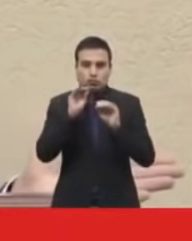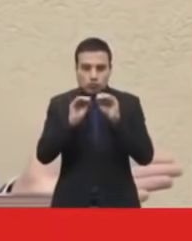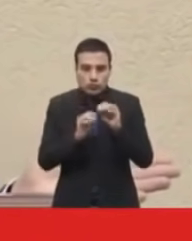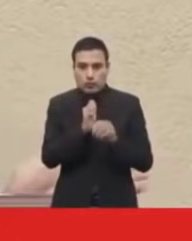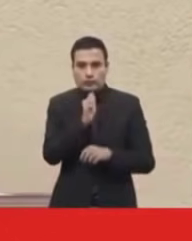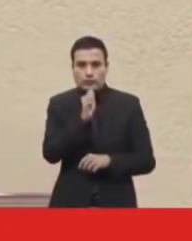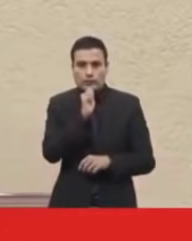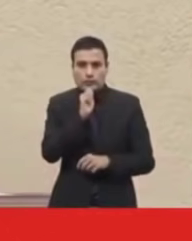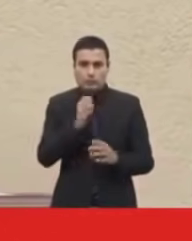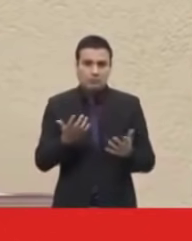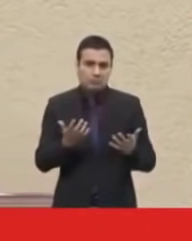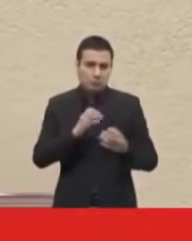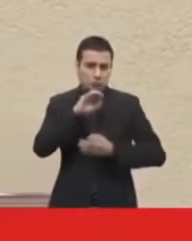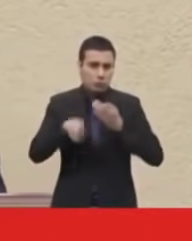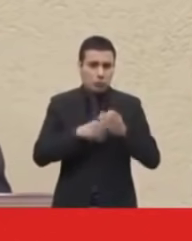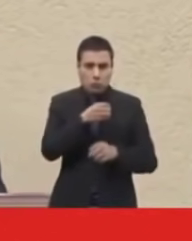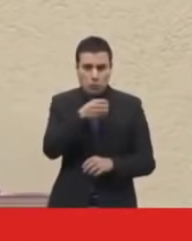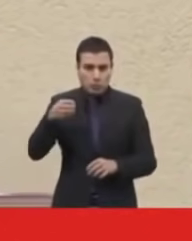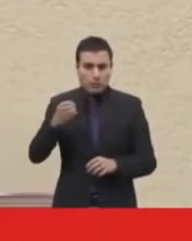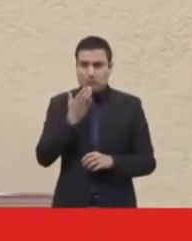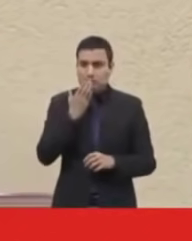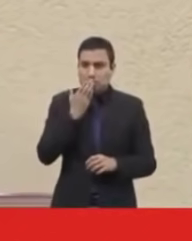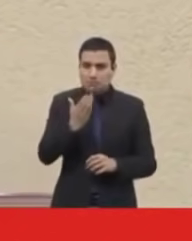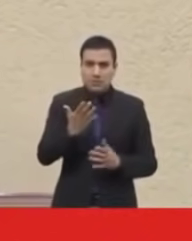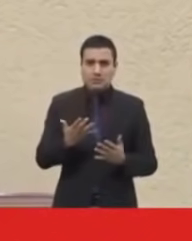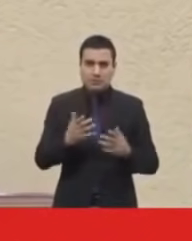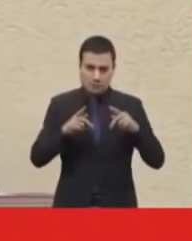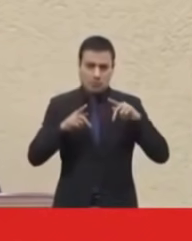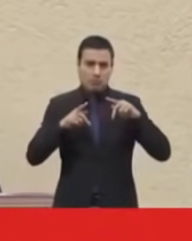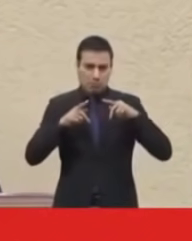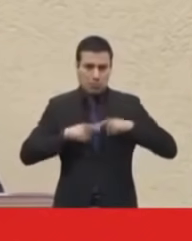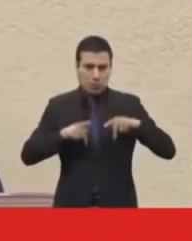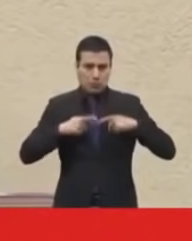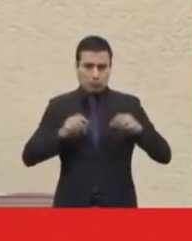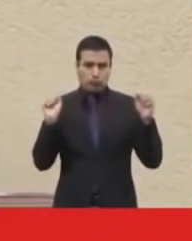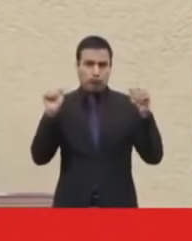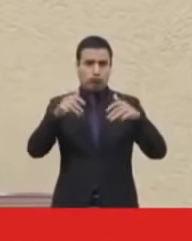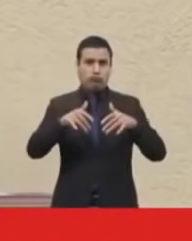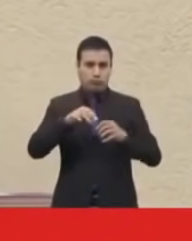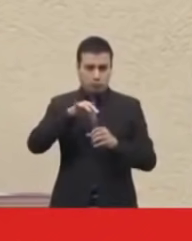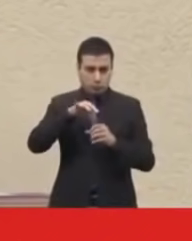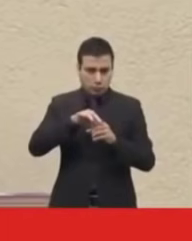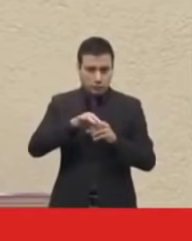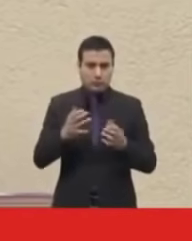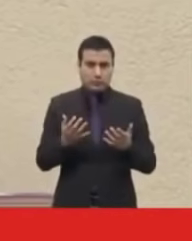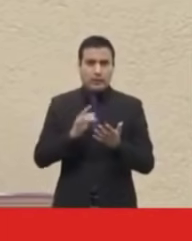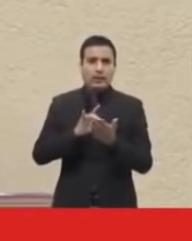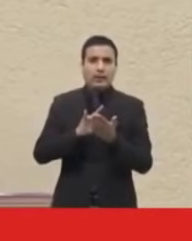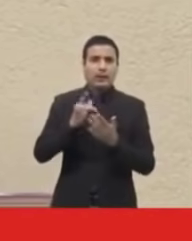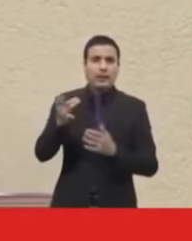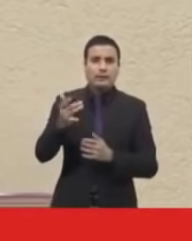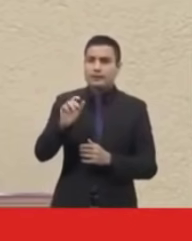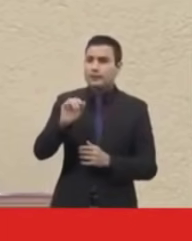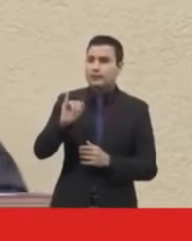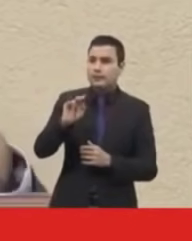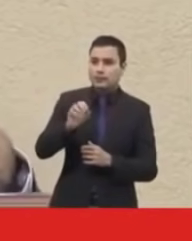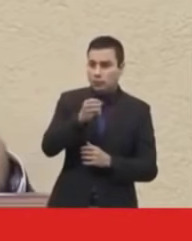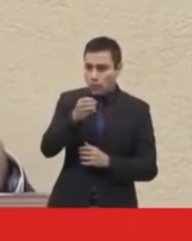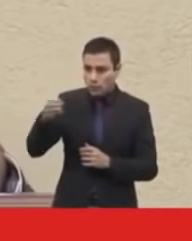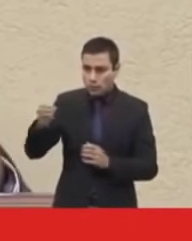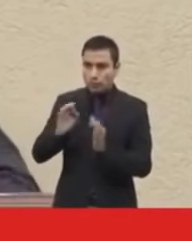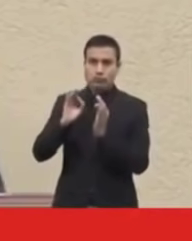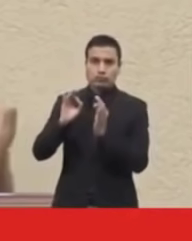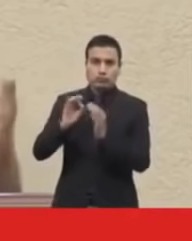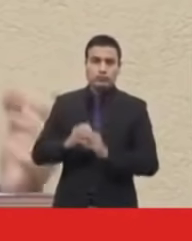éxito la ciudadanía está saliendo a votar confiando en la organización del ine y de las y los ciudadanos